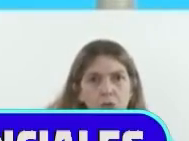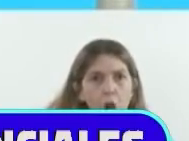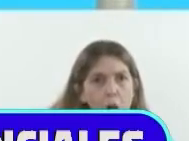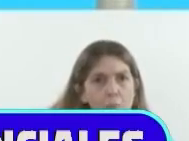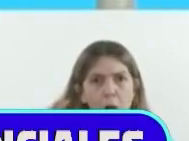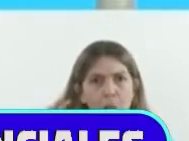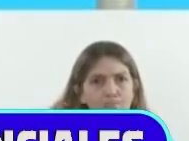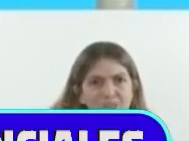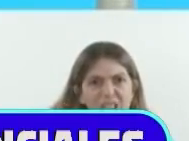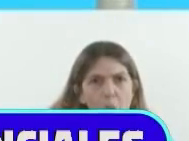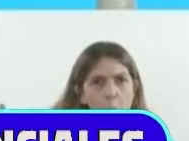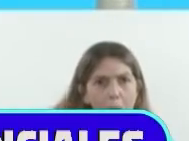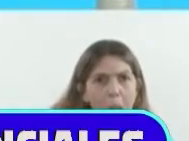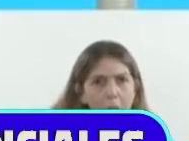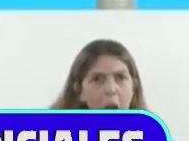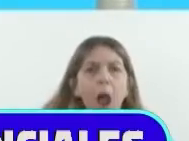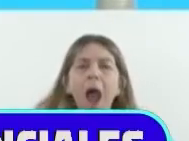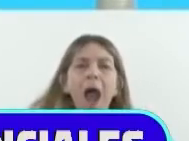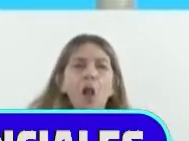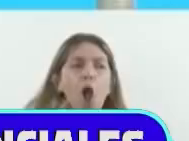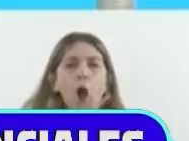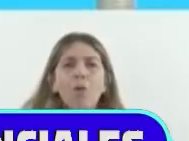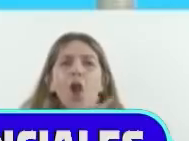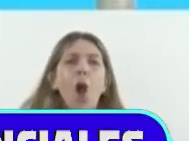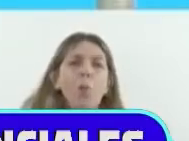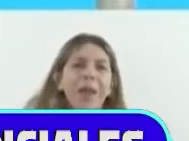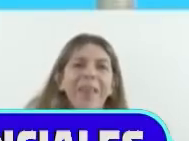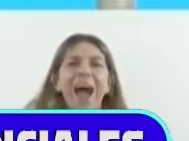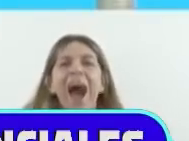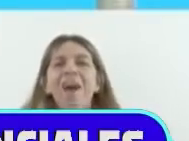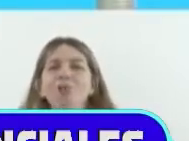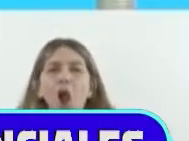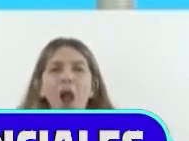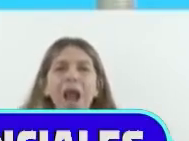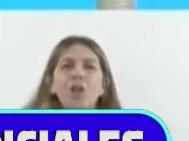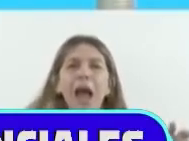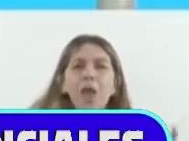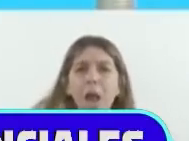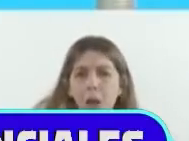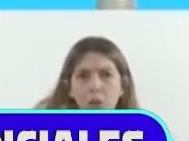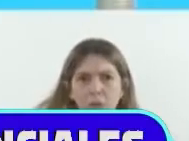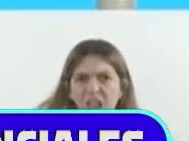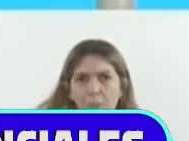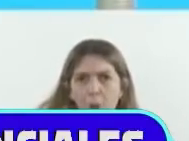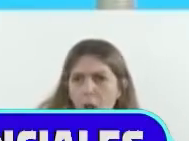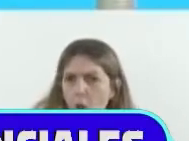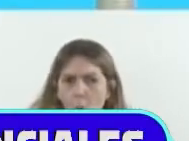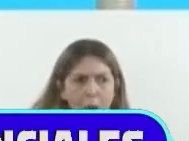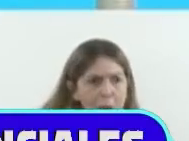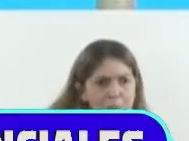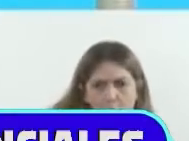El virus no nos deja dudar. El virus no nos da tiempo cuando dudamos. Con el virus